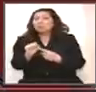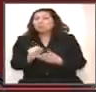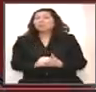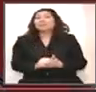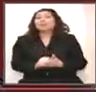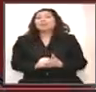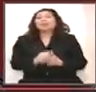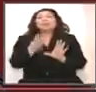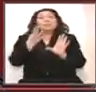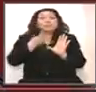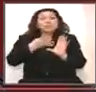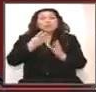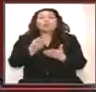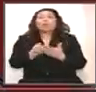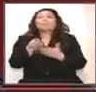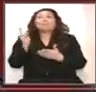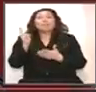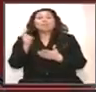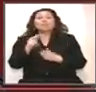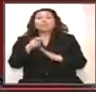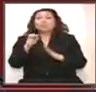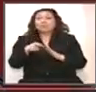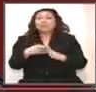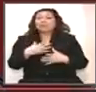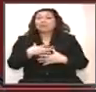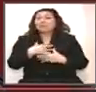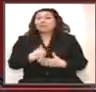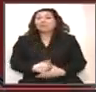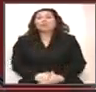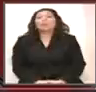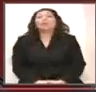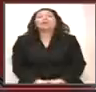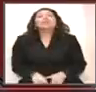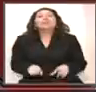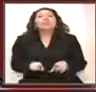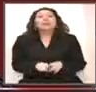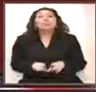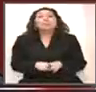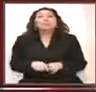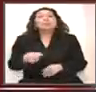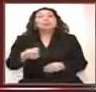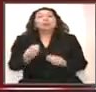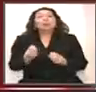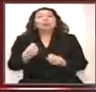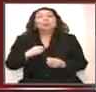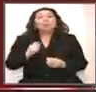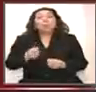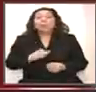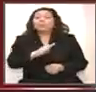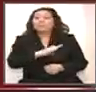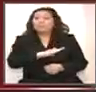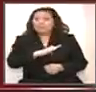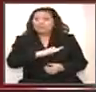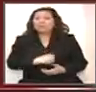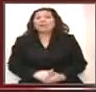sociales, psicólogos, docentes, profesionales de la salud. También operadores de justicia, como jueces,